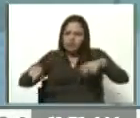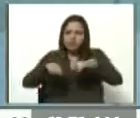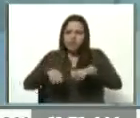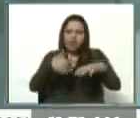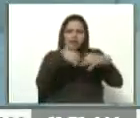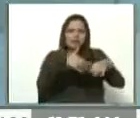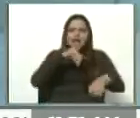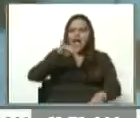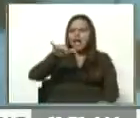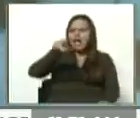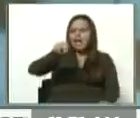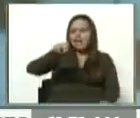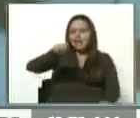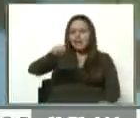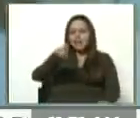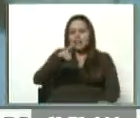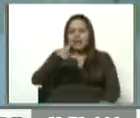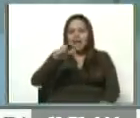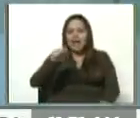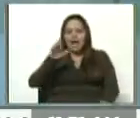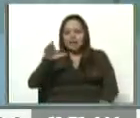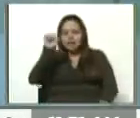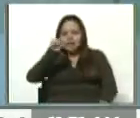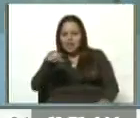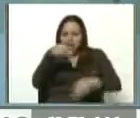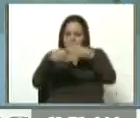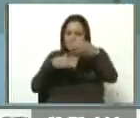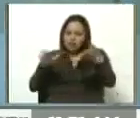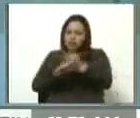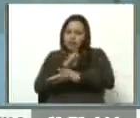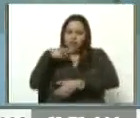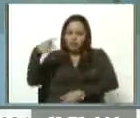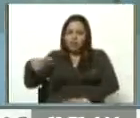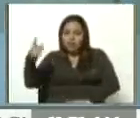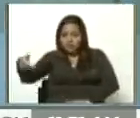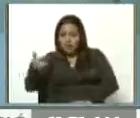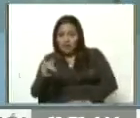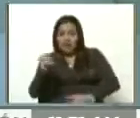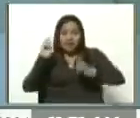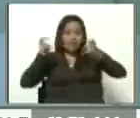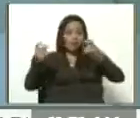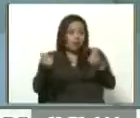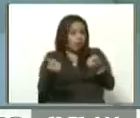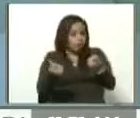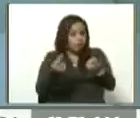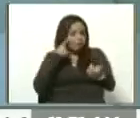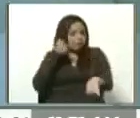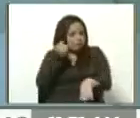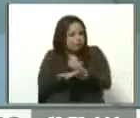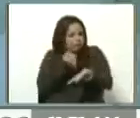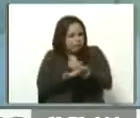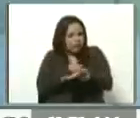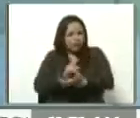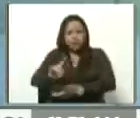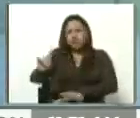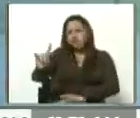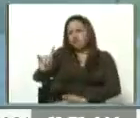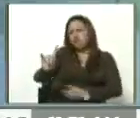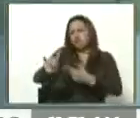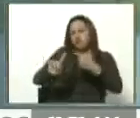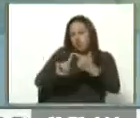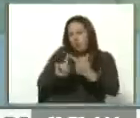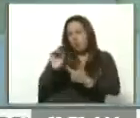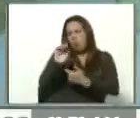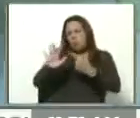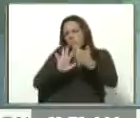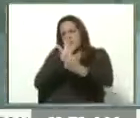donde habla de materia política, pero también se refiere al tema económico. Vamos a analizar por lo menos unas 5 láminas para que